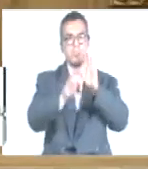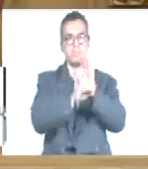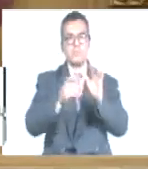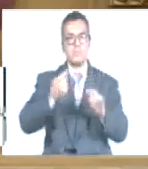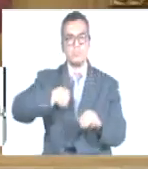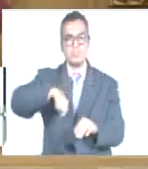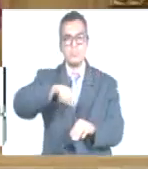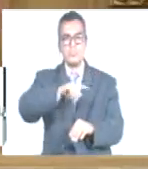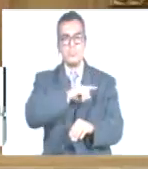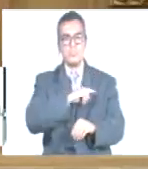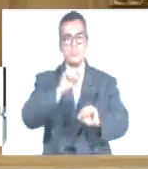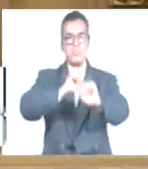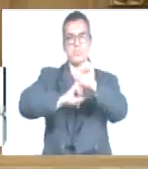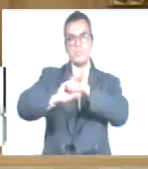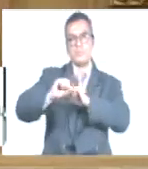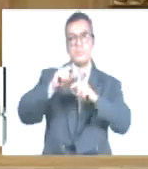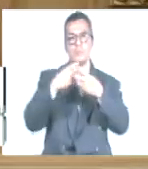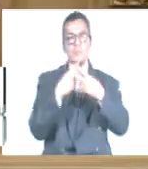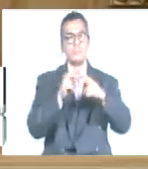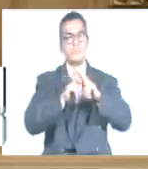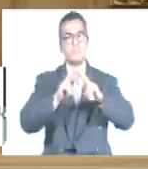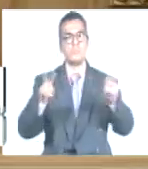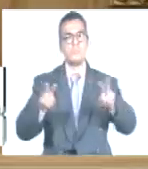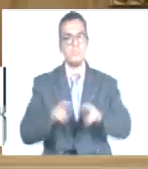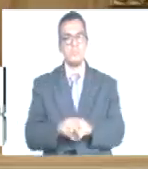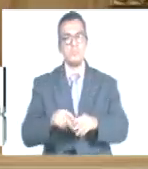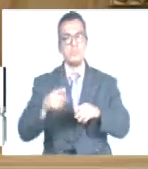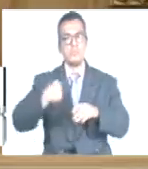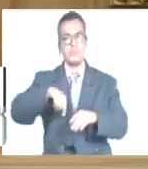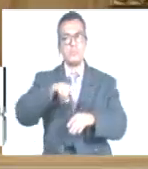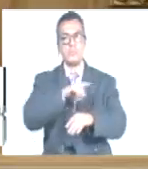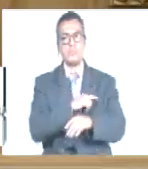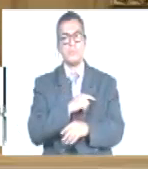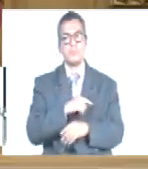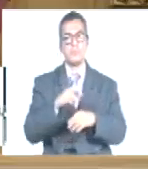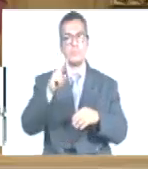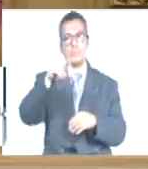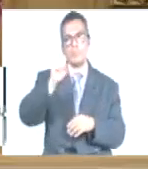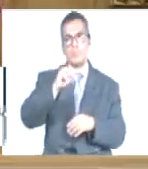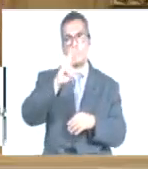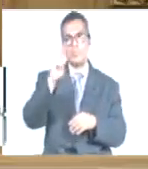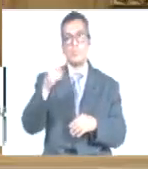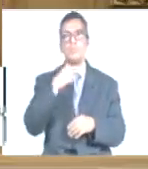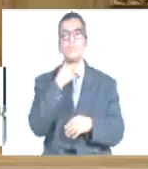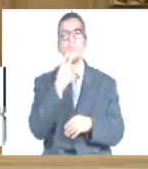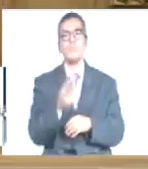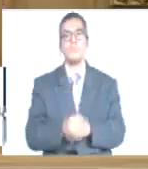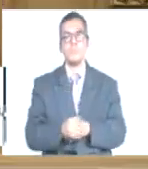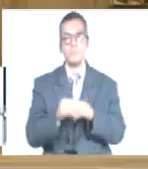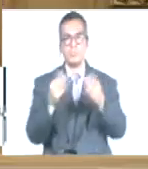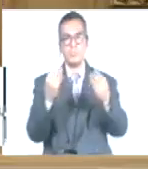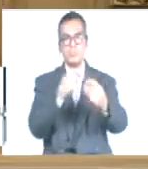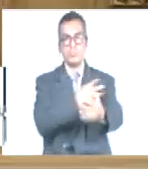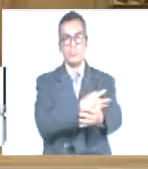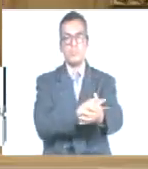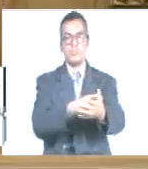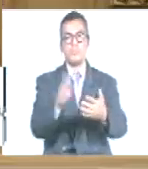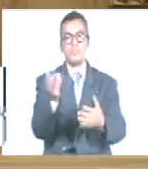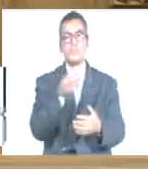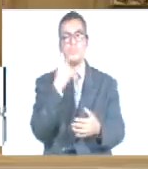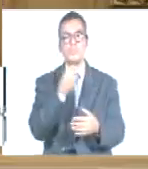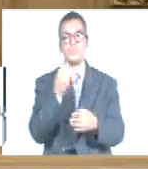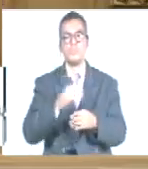nuestra, por la defensa de la paz y de la soberanía. En Robert, la voz de millones de